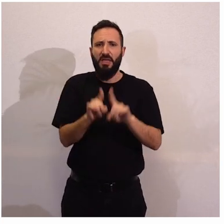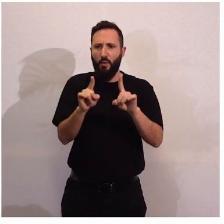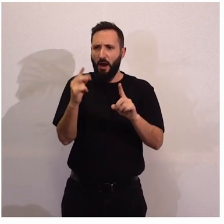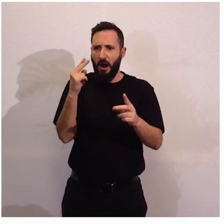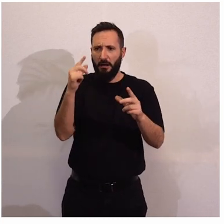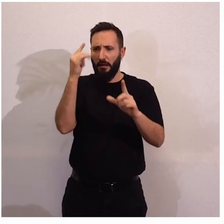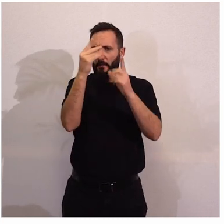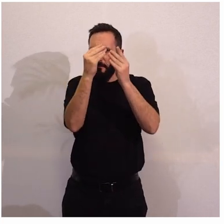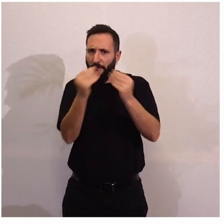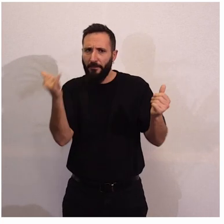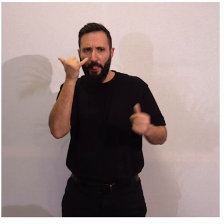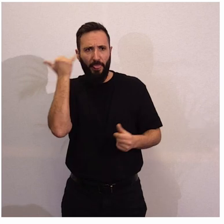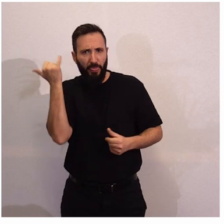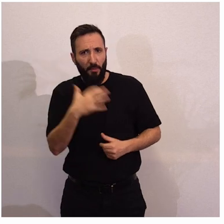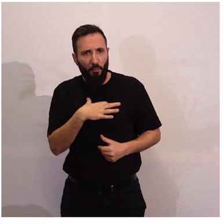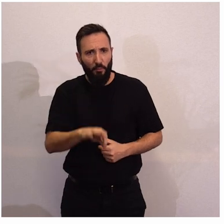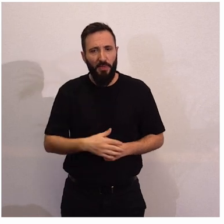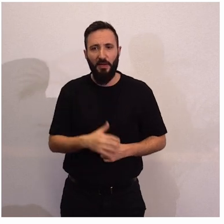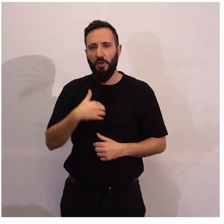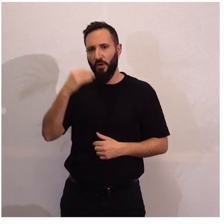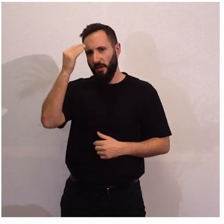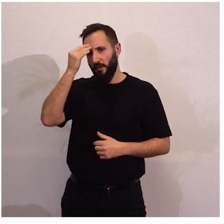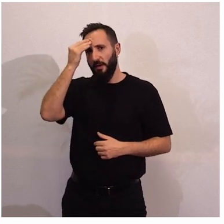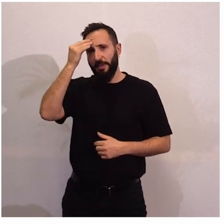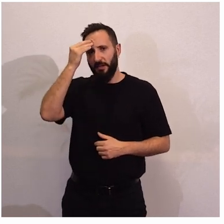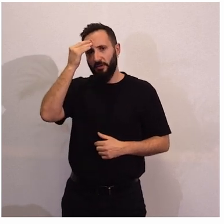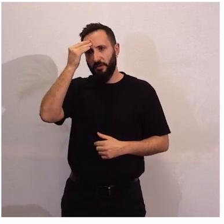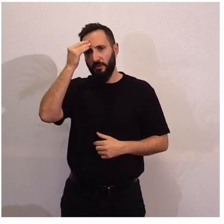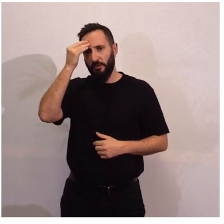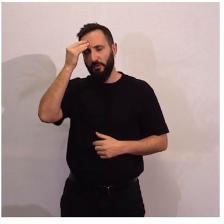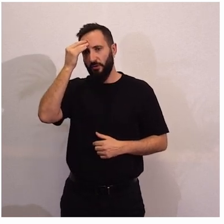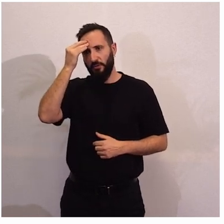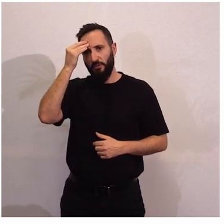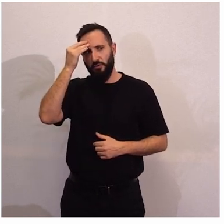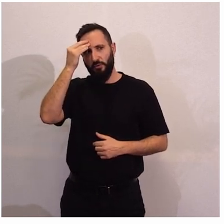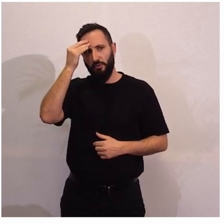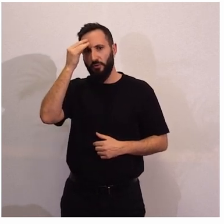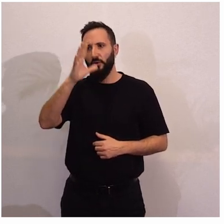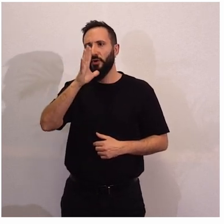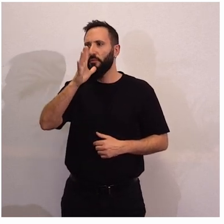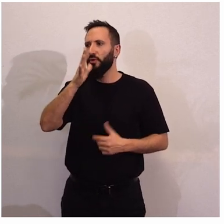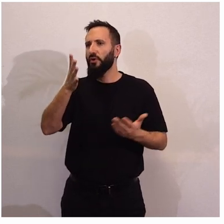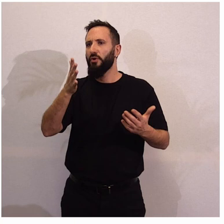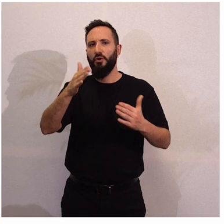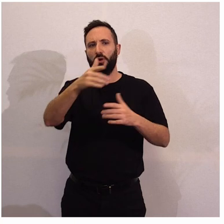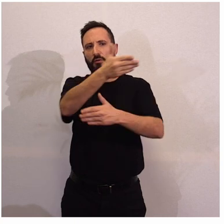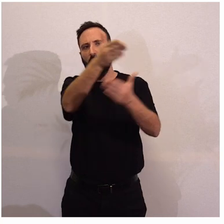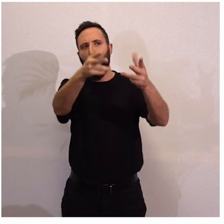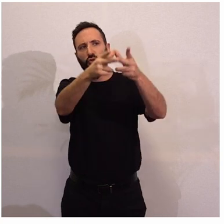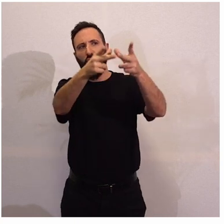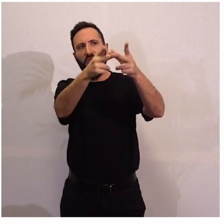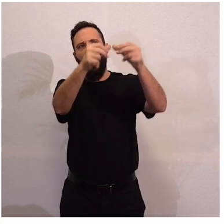vea. Yo pienso que ¿por qué tienen que juzgarnos una parte de la